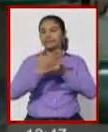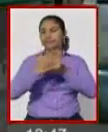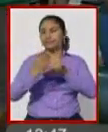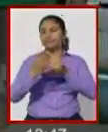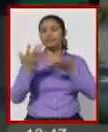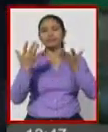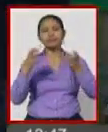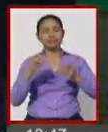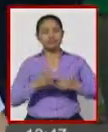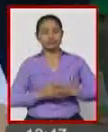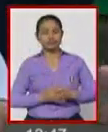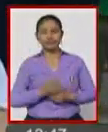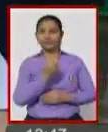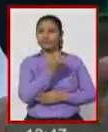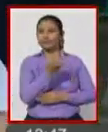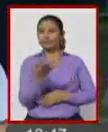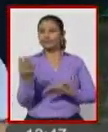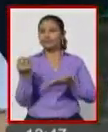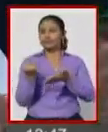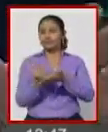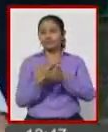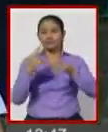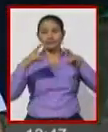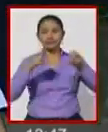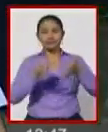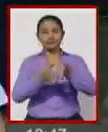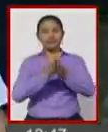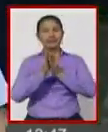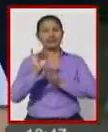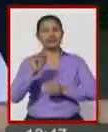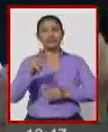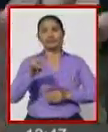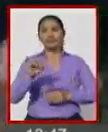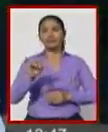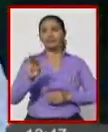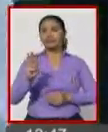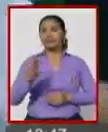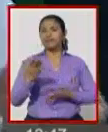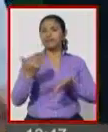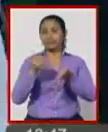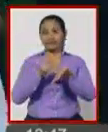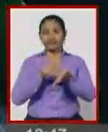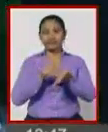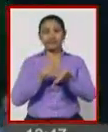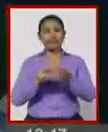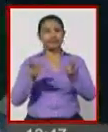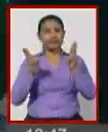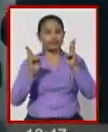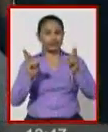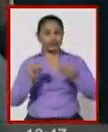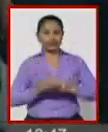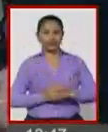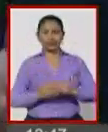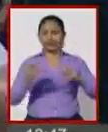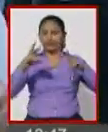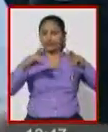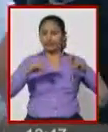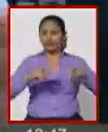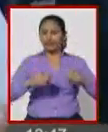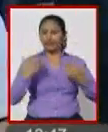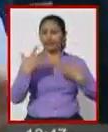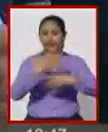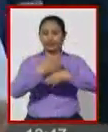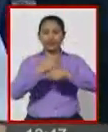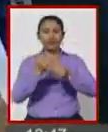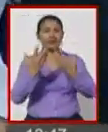rechazar cualquier nuevo estudio y pedirle a Yacimiento que se ratifique en forma inmediata el estudio ya